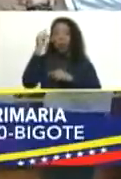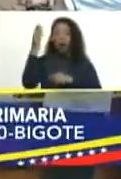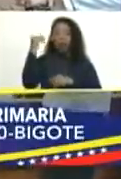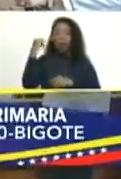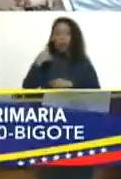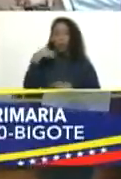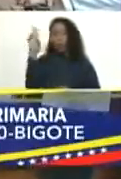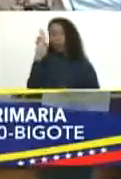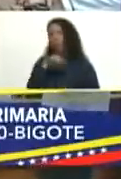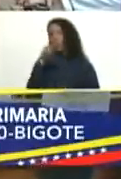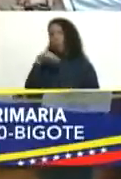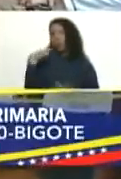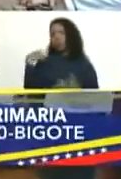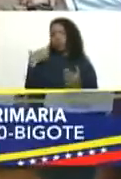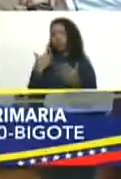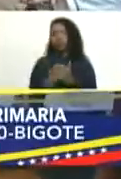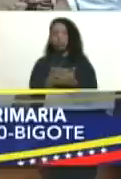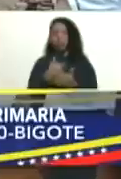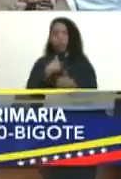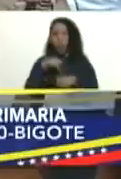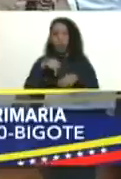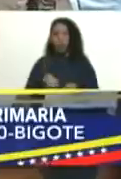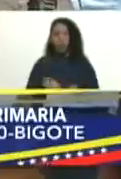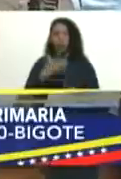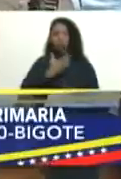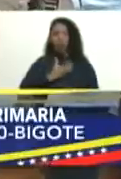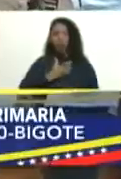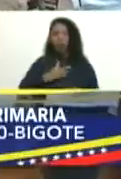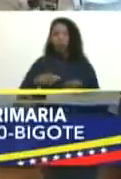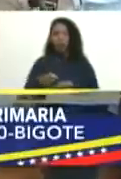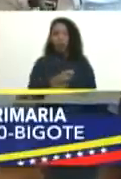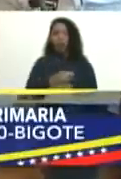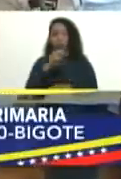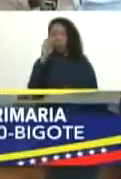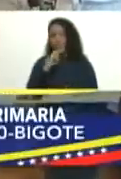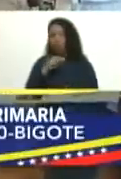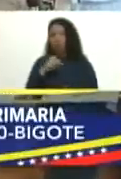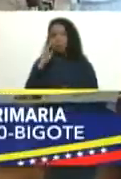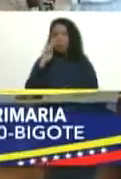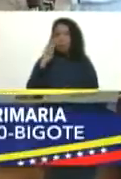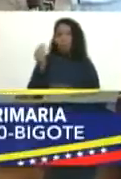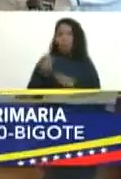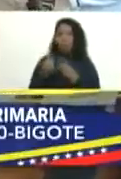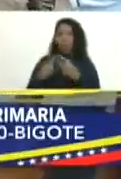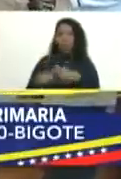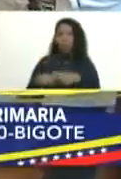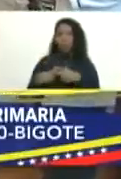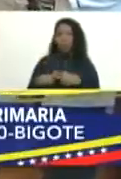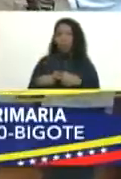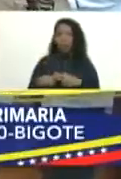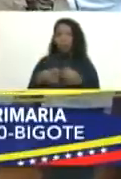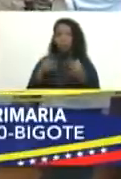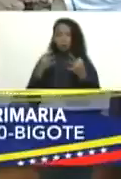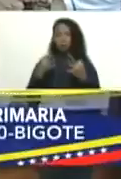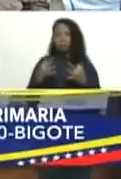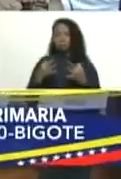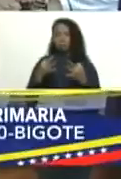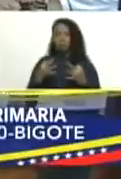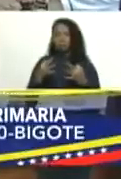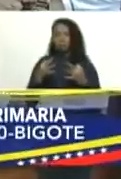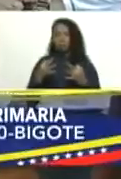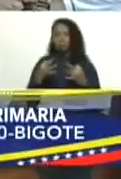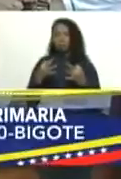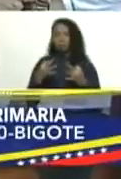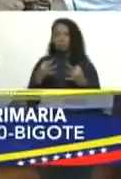en todos los años que yo llevaba como alcalde o gobernador, nunca había visto una herramienta tan extraordinaria,